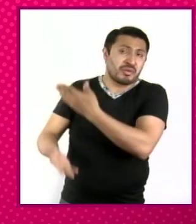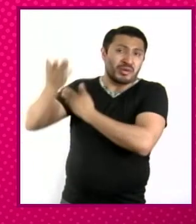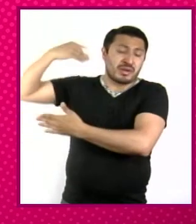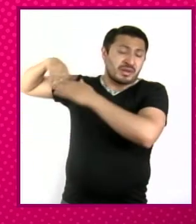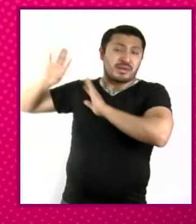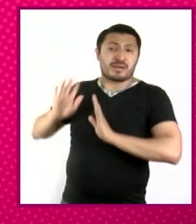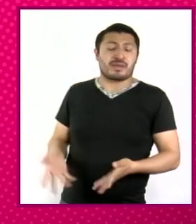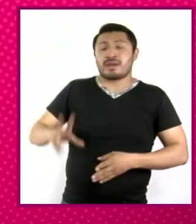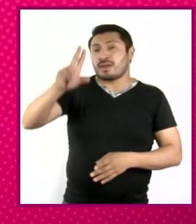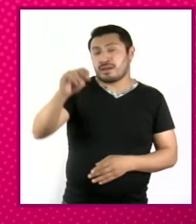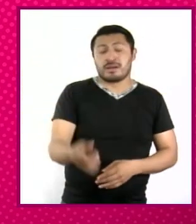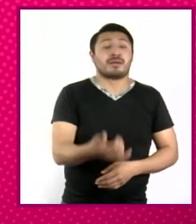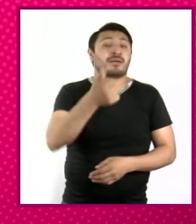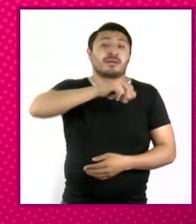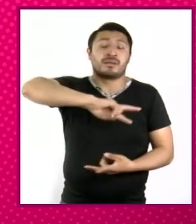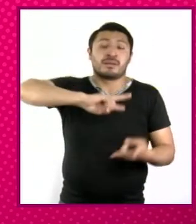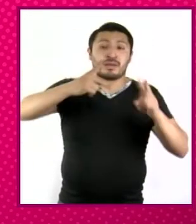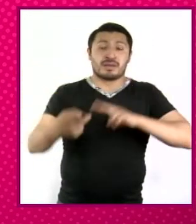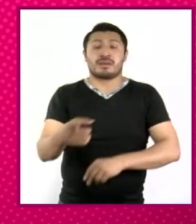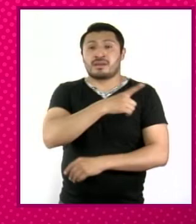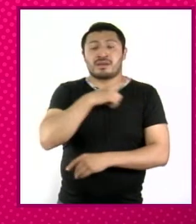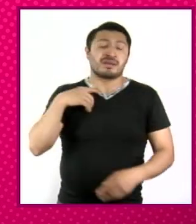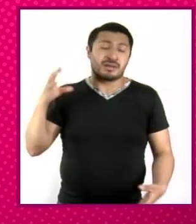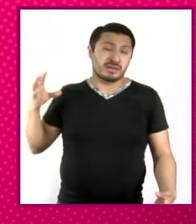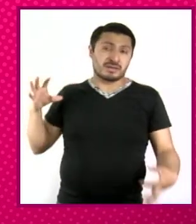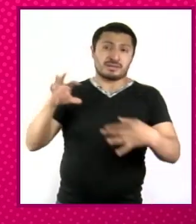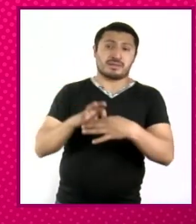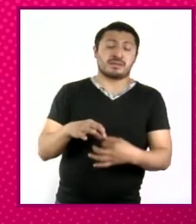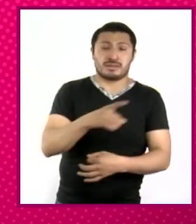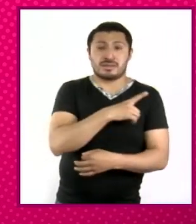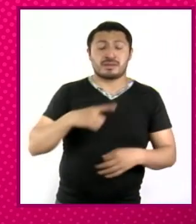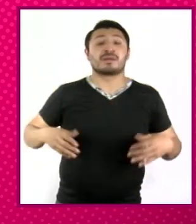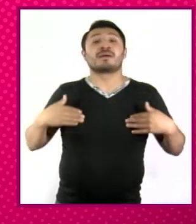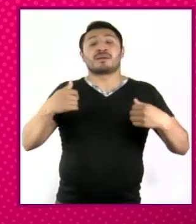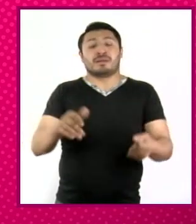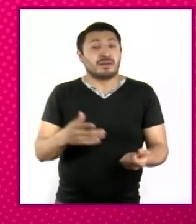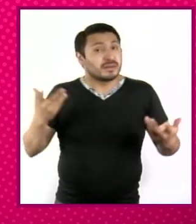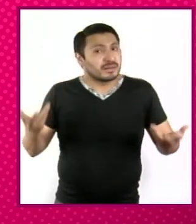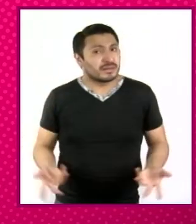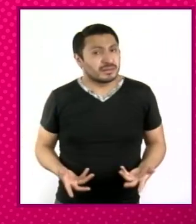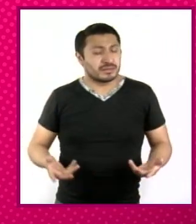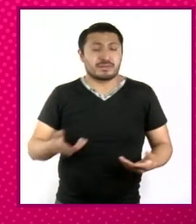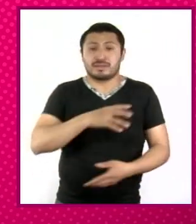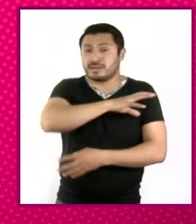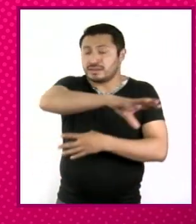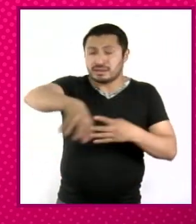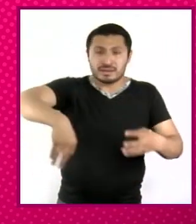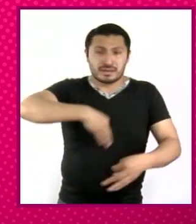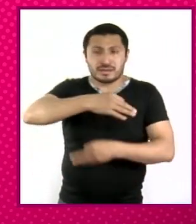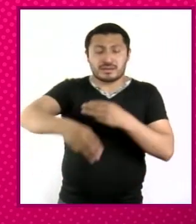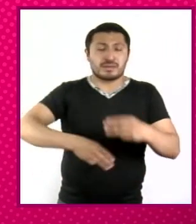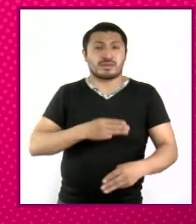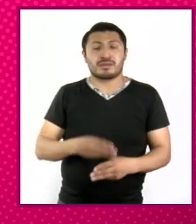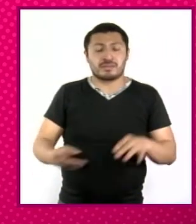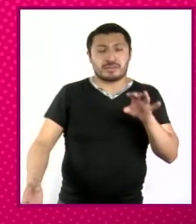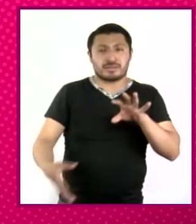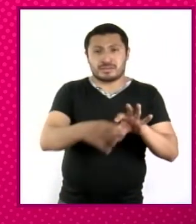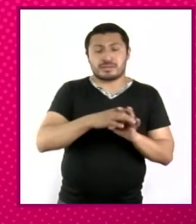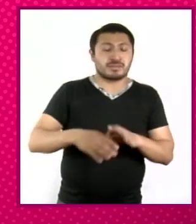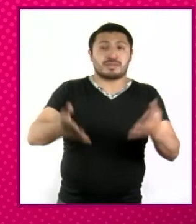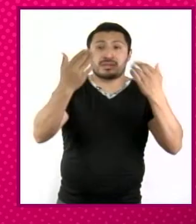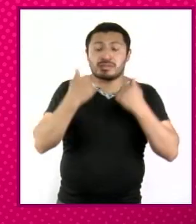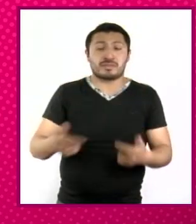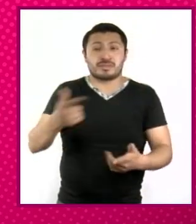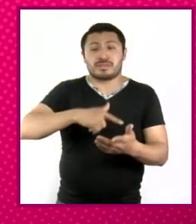línea, ¿no? En una línea, sino que en realidad tiene que abarcar y tenemos que entender que, a fin de cuentas, todo el mundo está conectado. Ya no hay